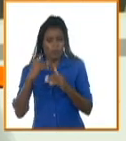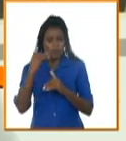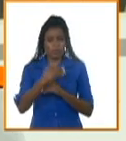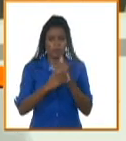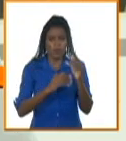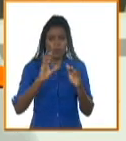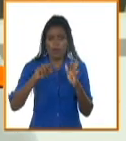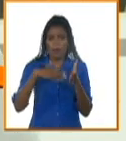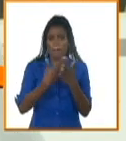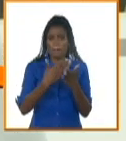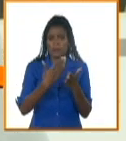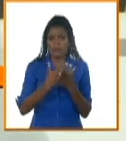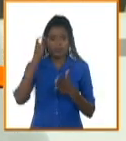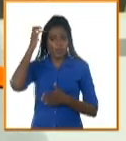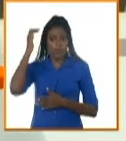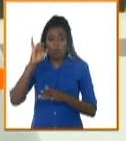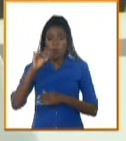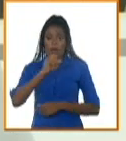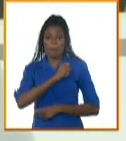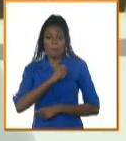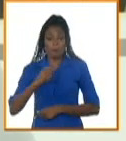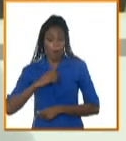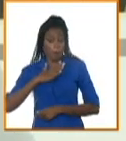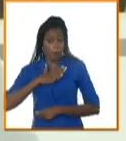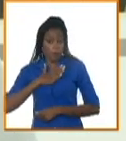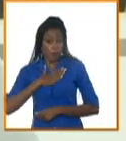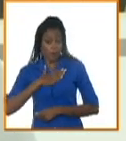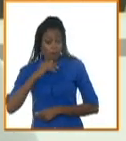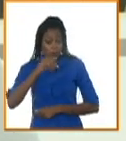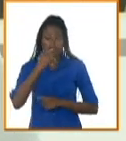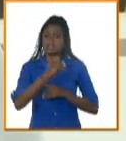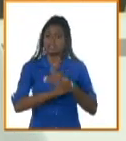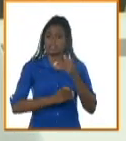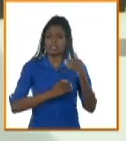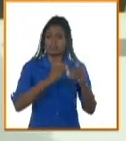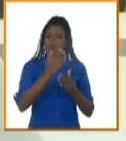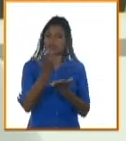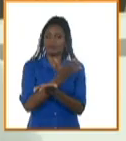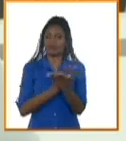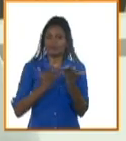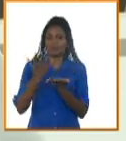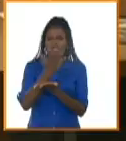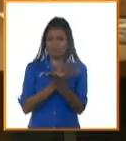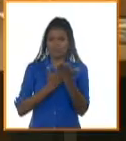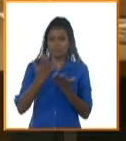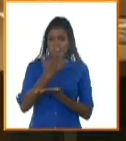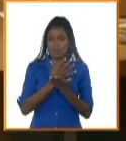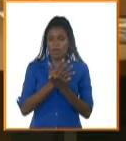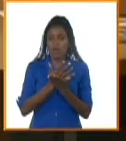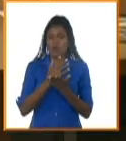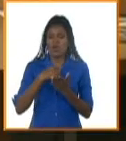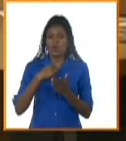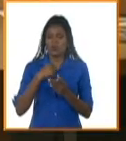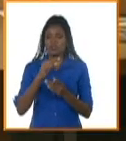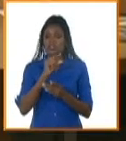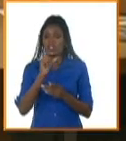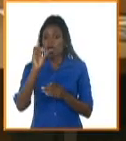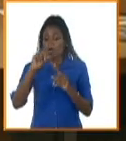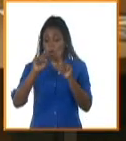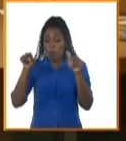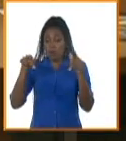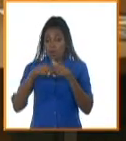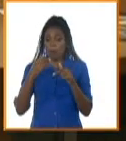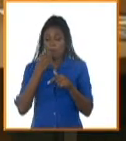a empresas estatales como empresas particulares y estamos en este proceso de intercambio estamos adecuando nuestras oficinas para